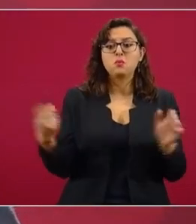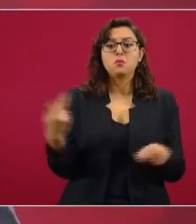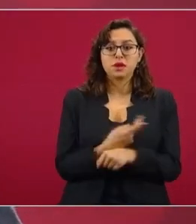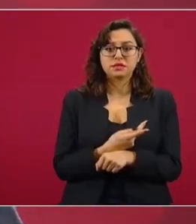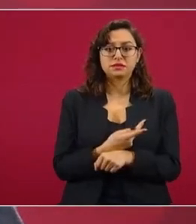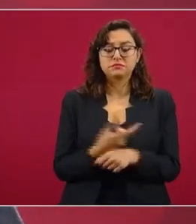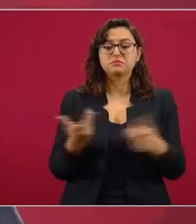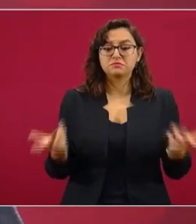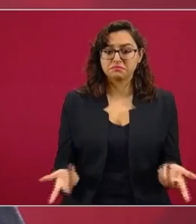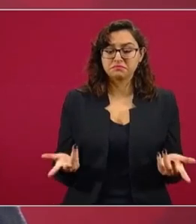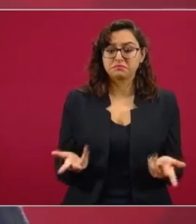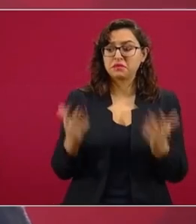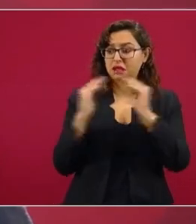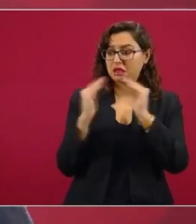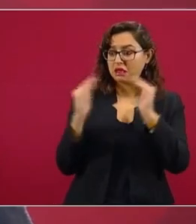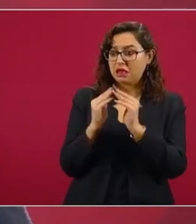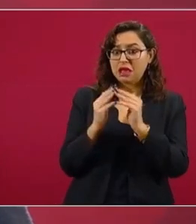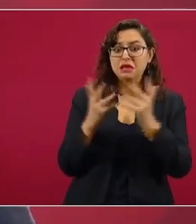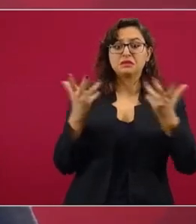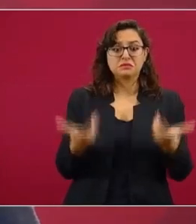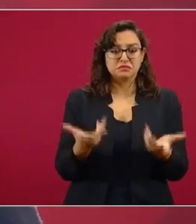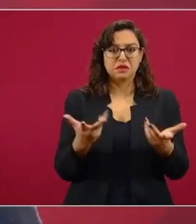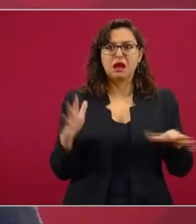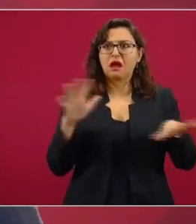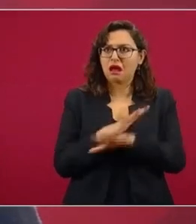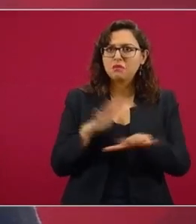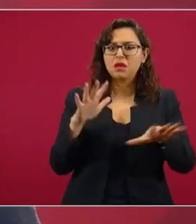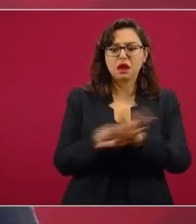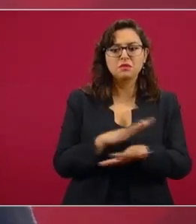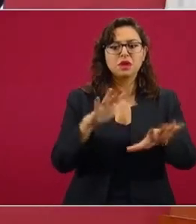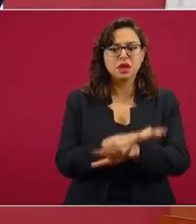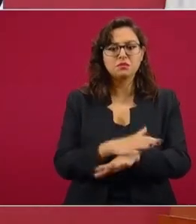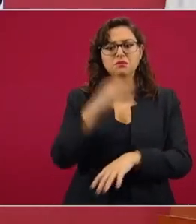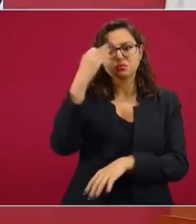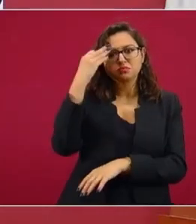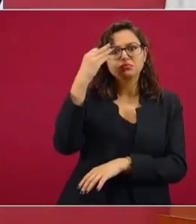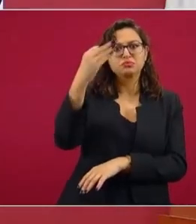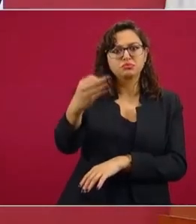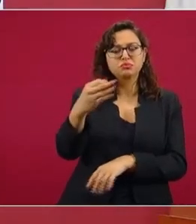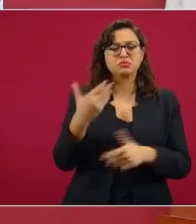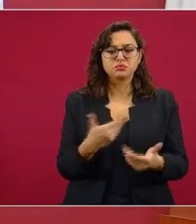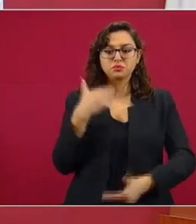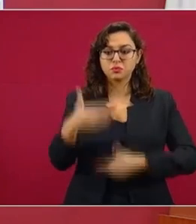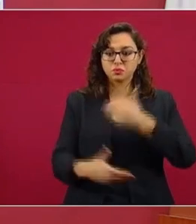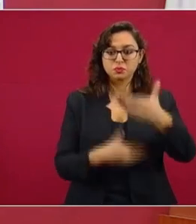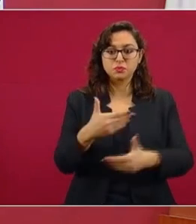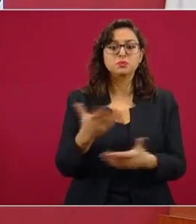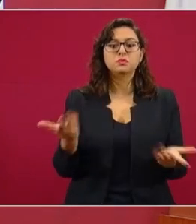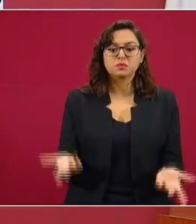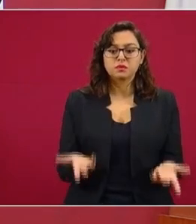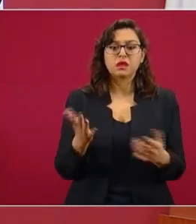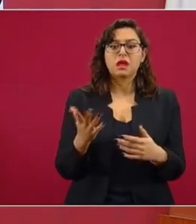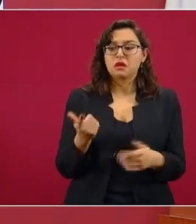que la vivienda social es un ente vivo y que va caminando con el tiempo y conformándose con las necesidades,